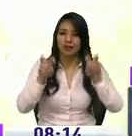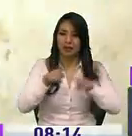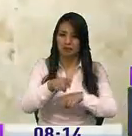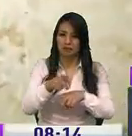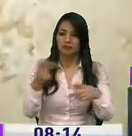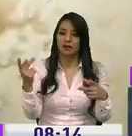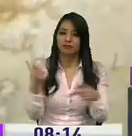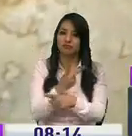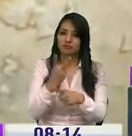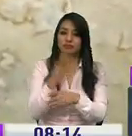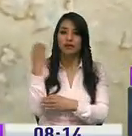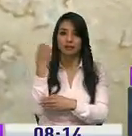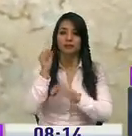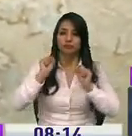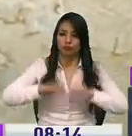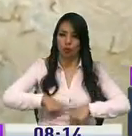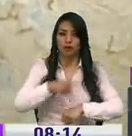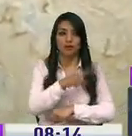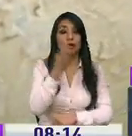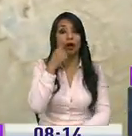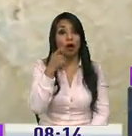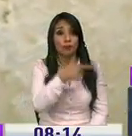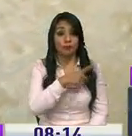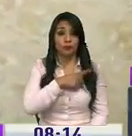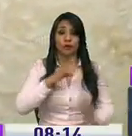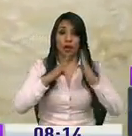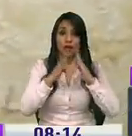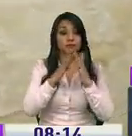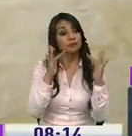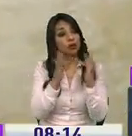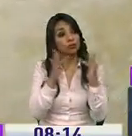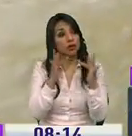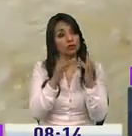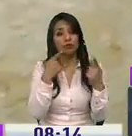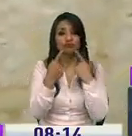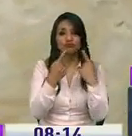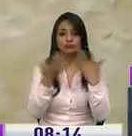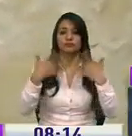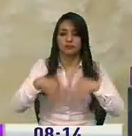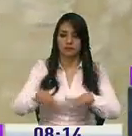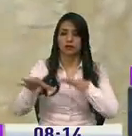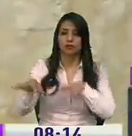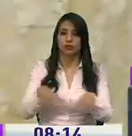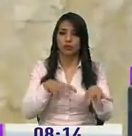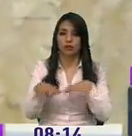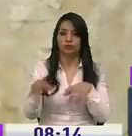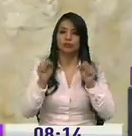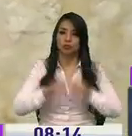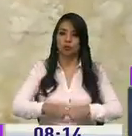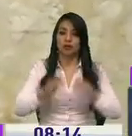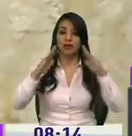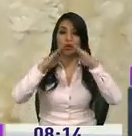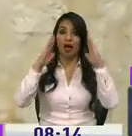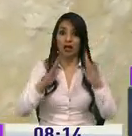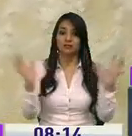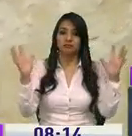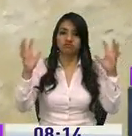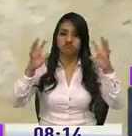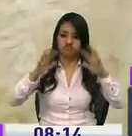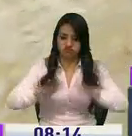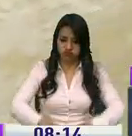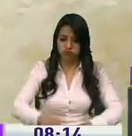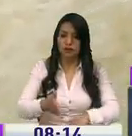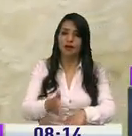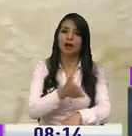tomar contacto con el vecino y de esta manera pudimos ponernos ya en coordinación con él para hacer el derrocamiento y actuar de forma preventiva